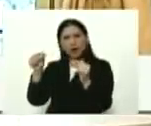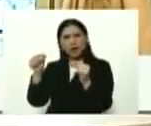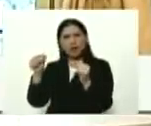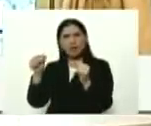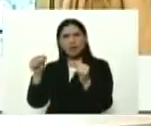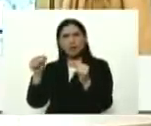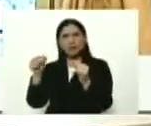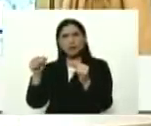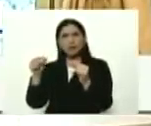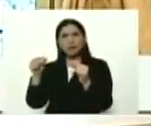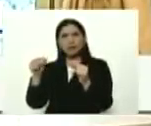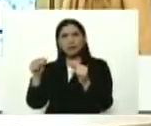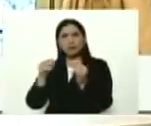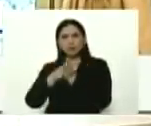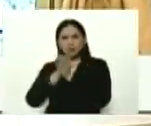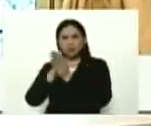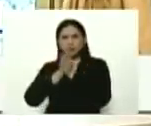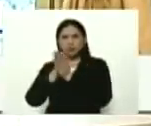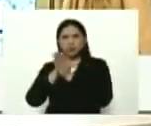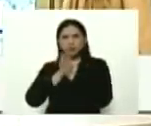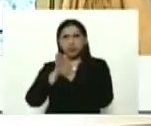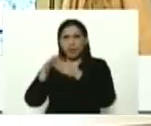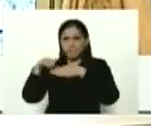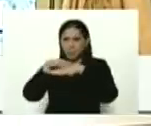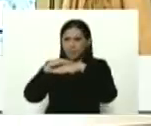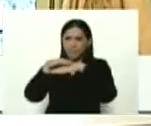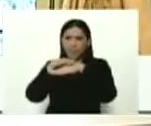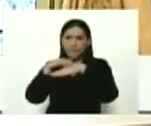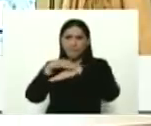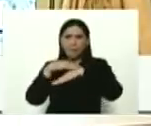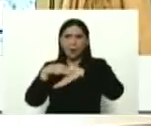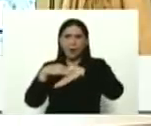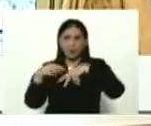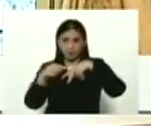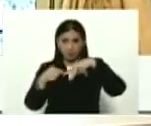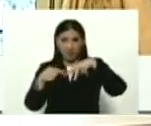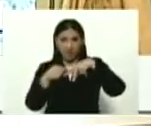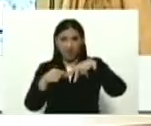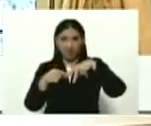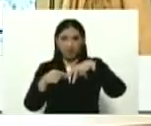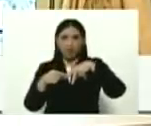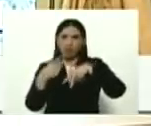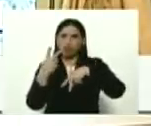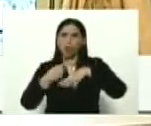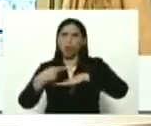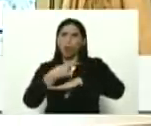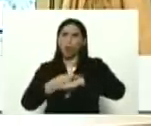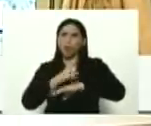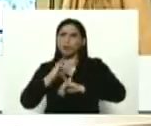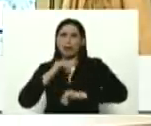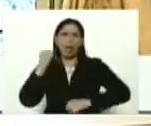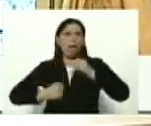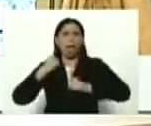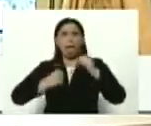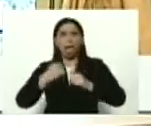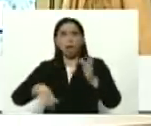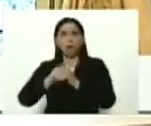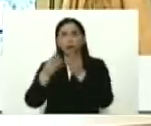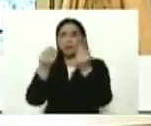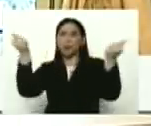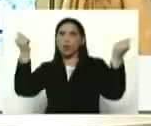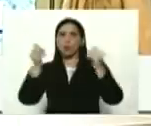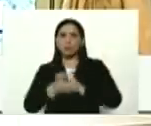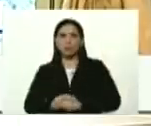Agarraba ese llantén, le daba cirrón, se lo ponía uno ahí y a las 2 horas uno estaba corriendo ya, curado.